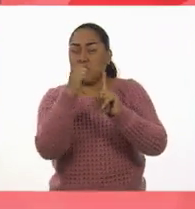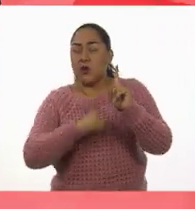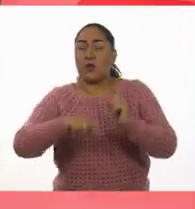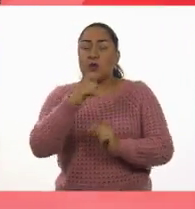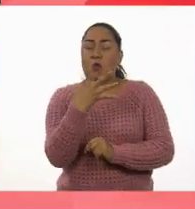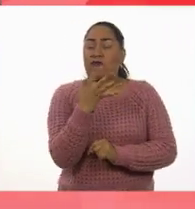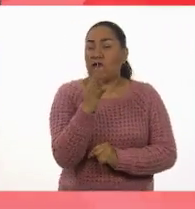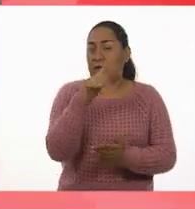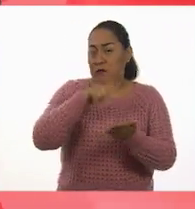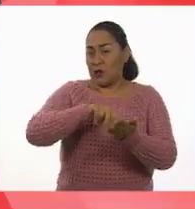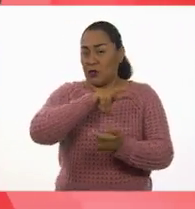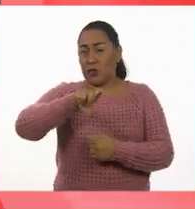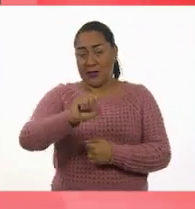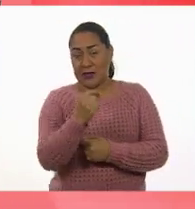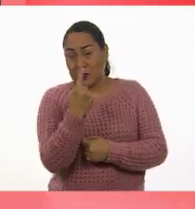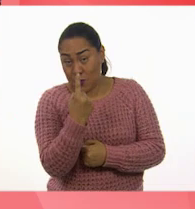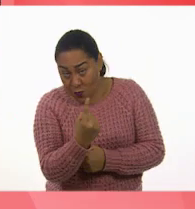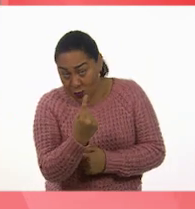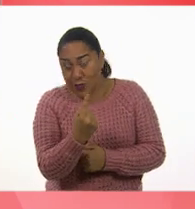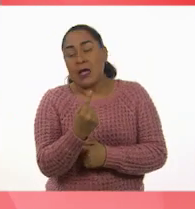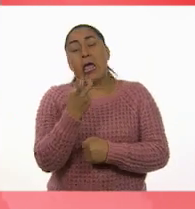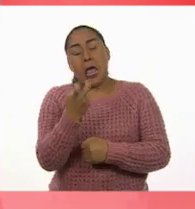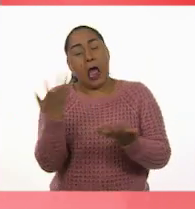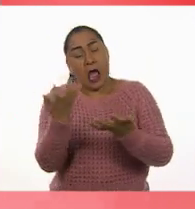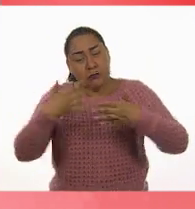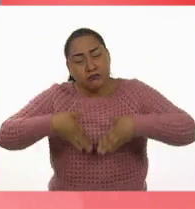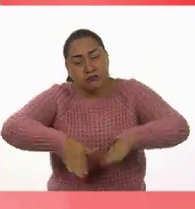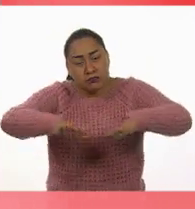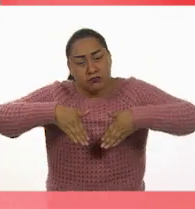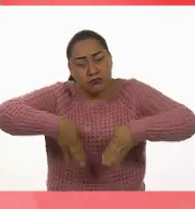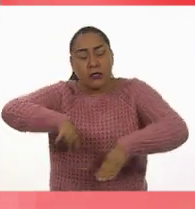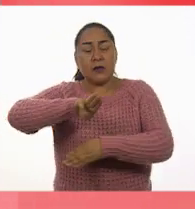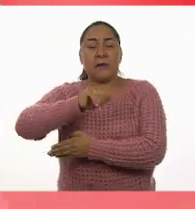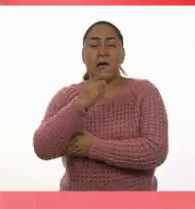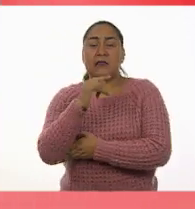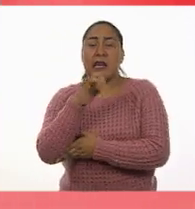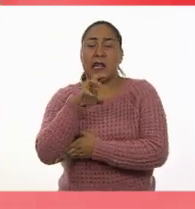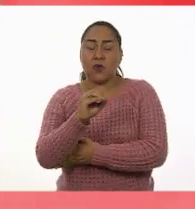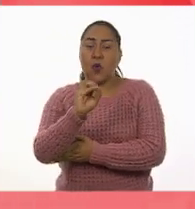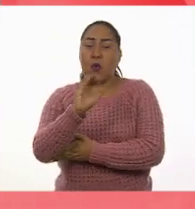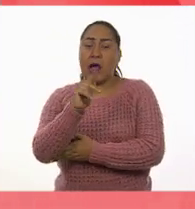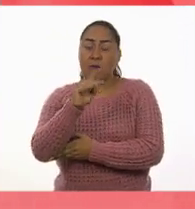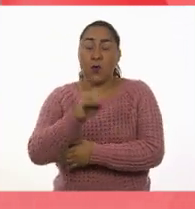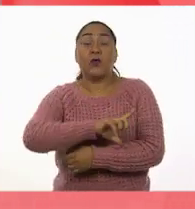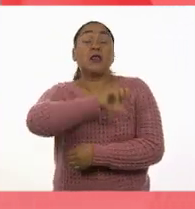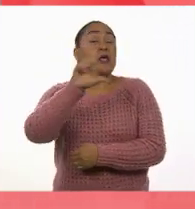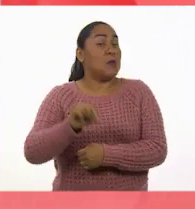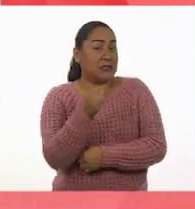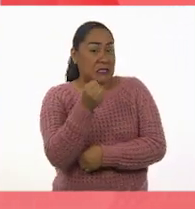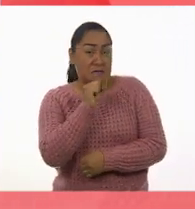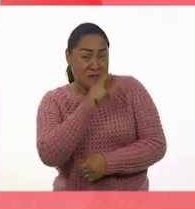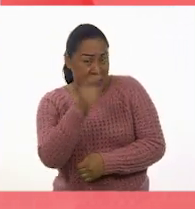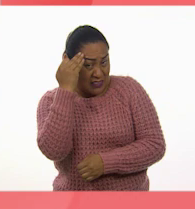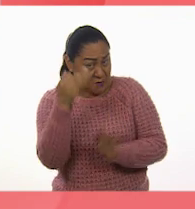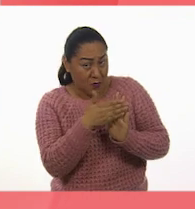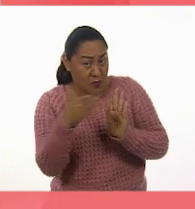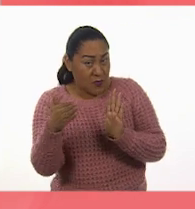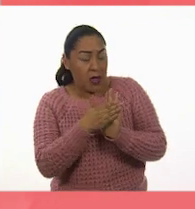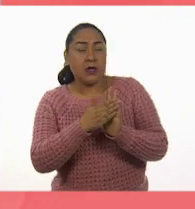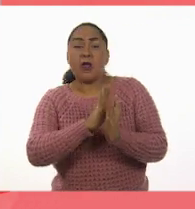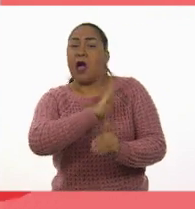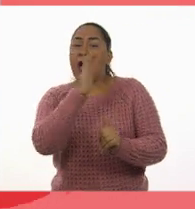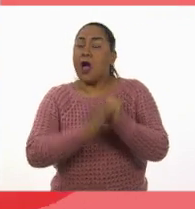de febrero de 1821, la cual fue confeccionada por Magdaleno Ocampo. En septiembre de ese mismo año, se consuma